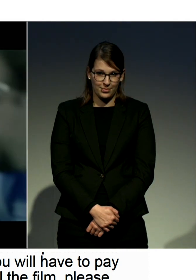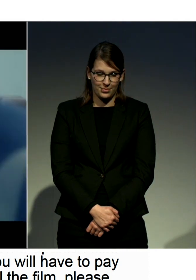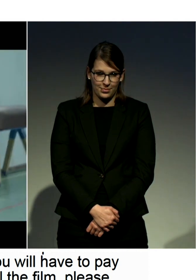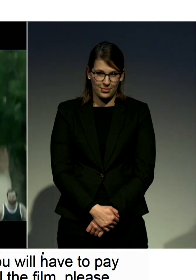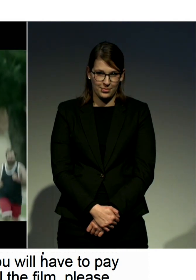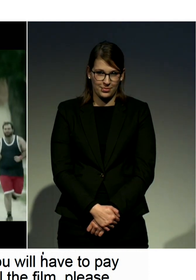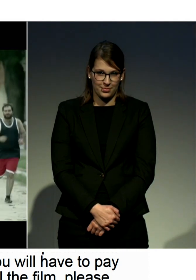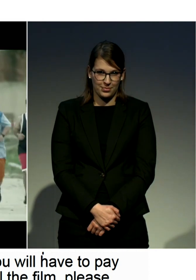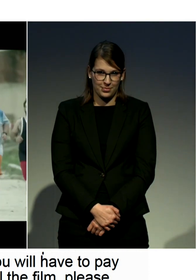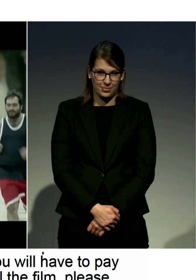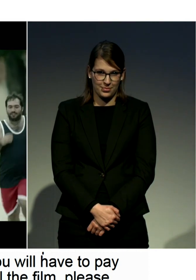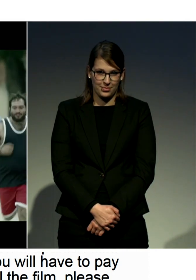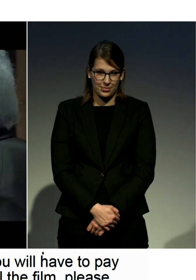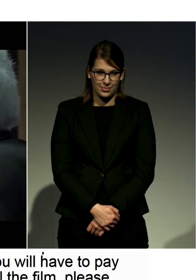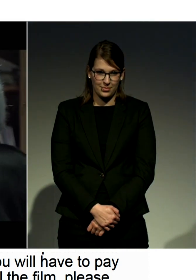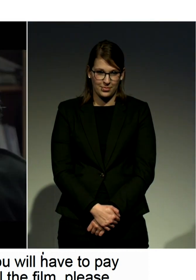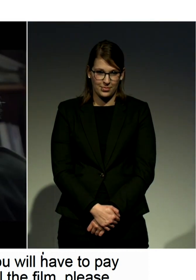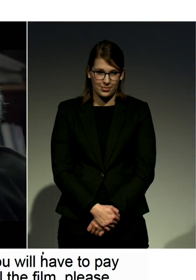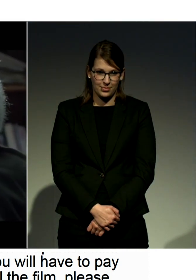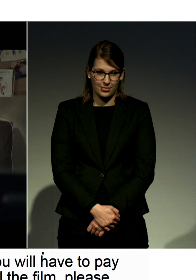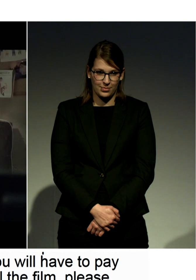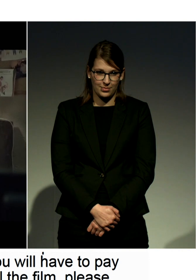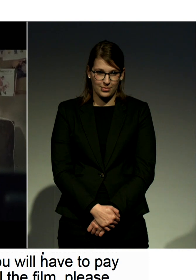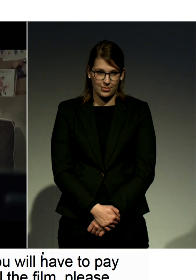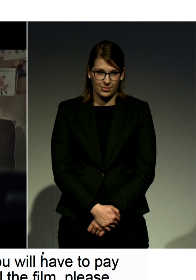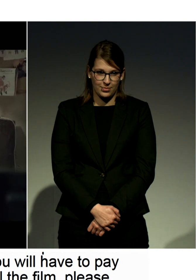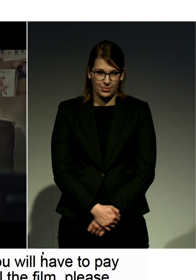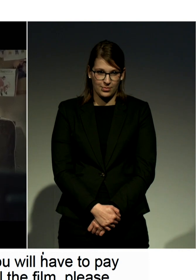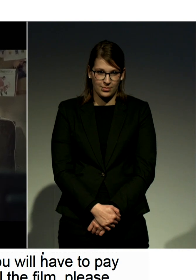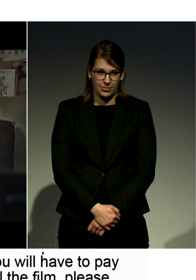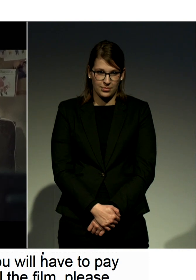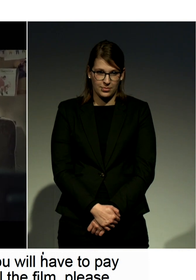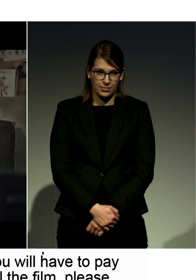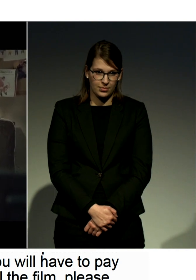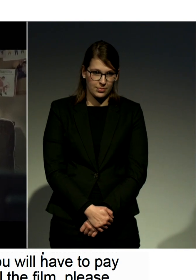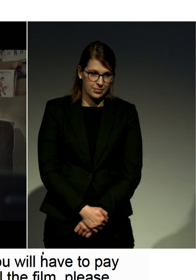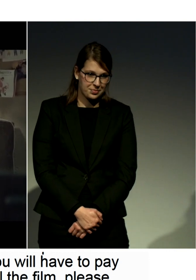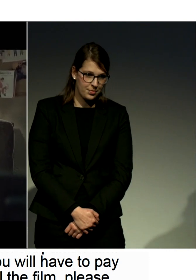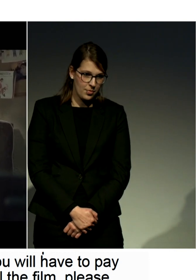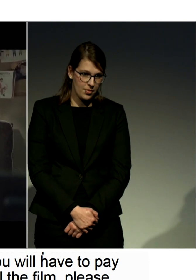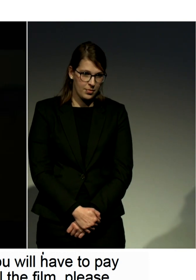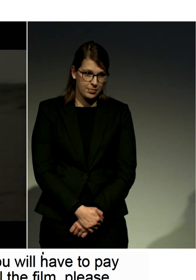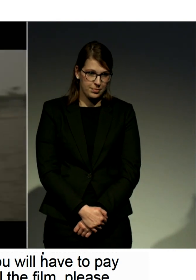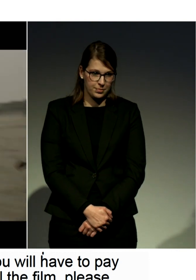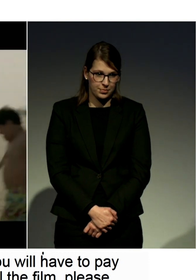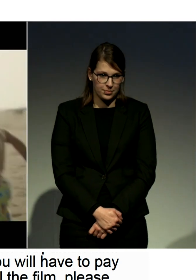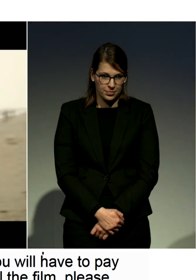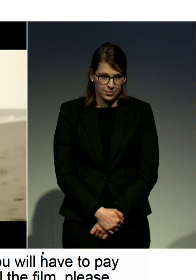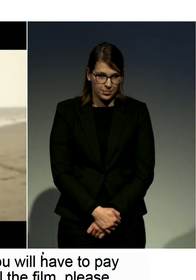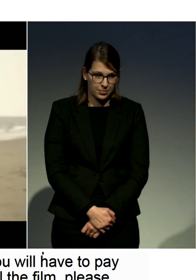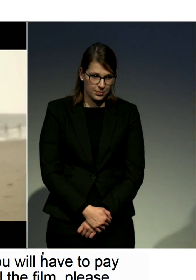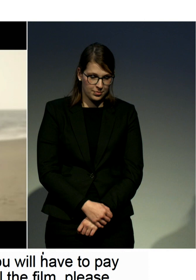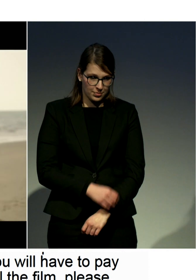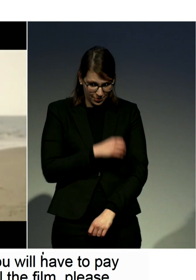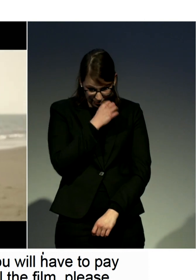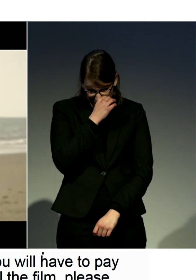No te pido ninguna garantía. Solo que no tires la toalla. Ellos no la van a tirar. Yo no puedo hacerme cargo de un grupo de tíos de 30 años que